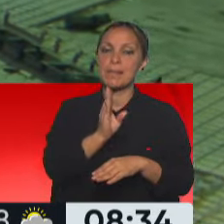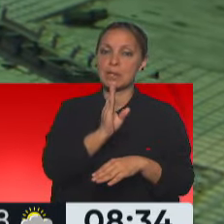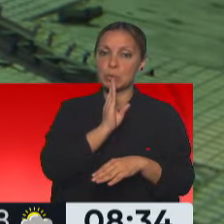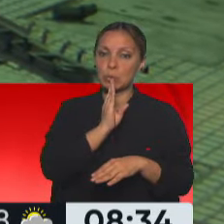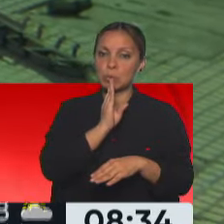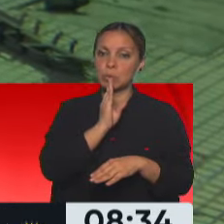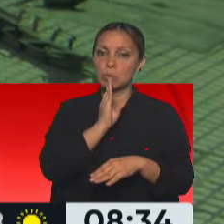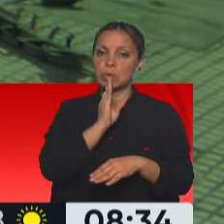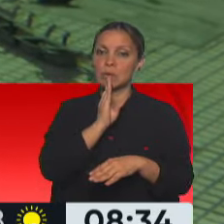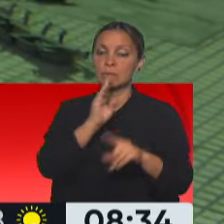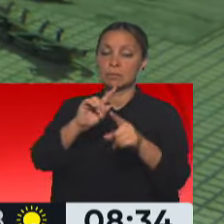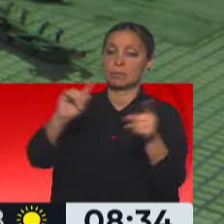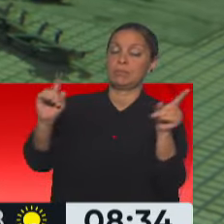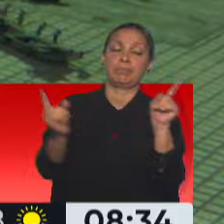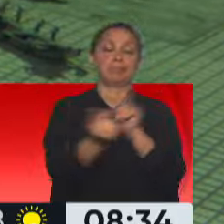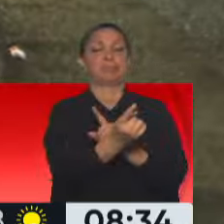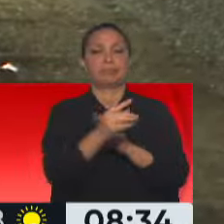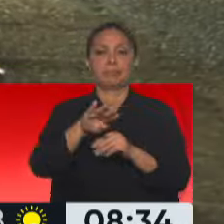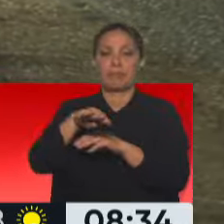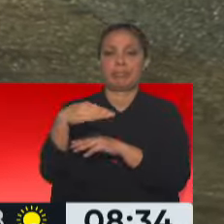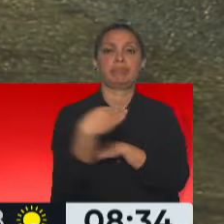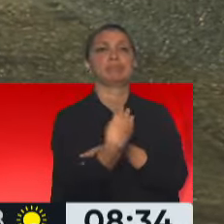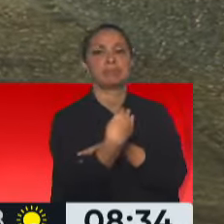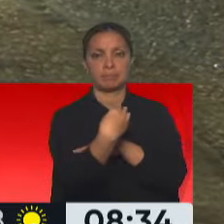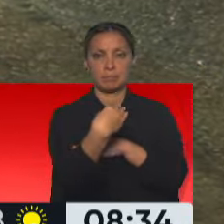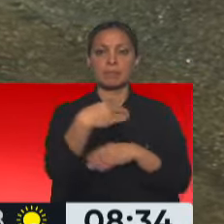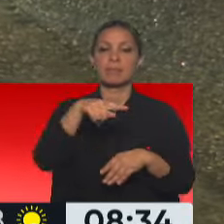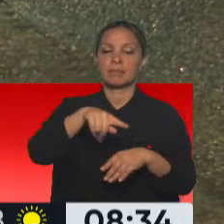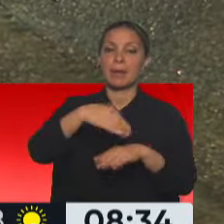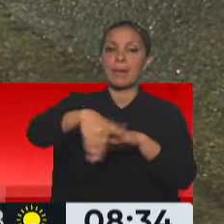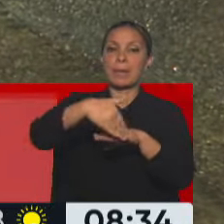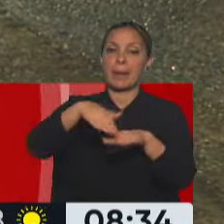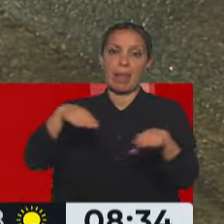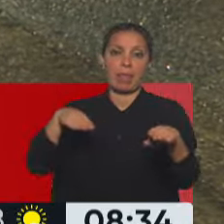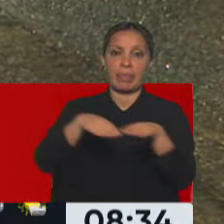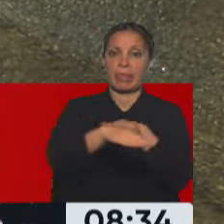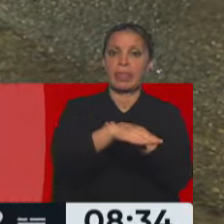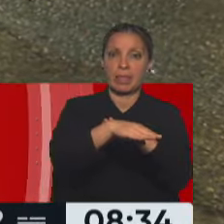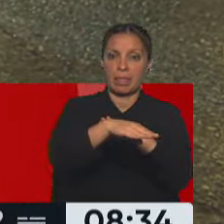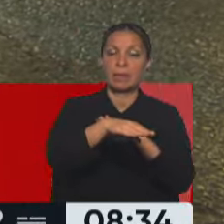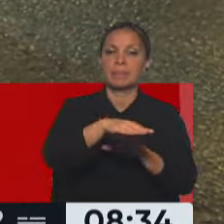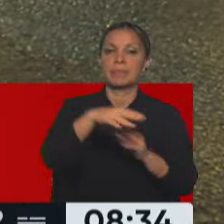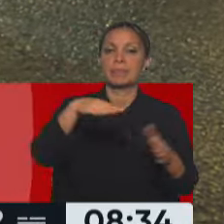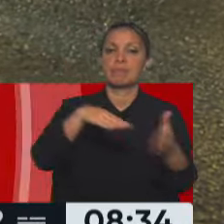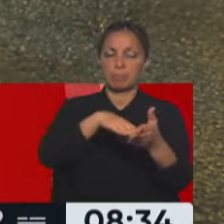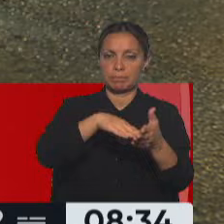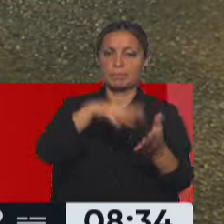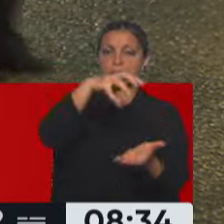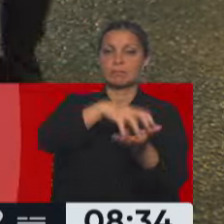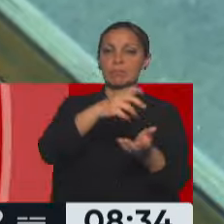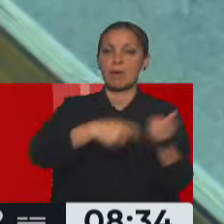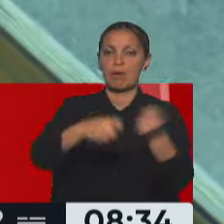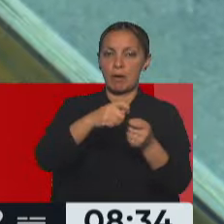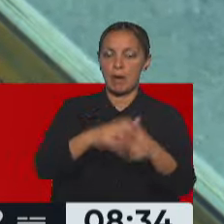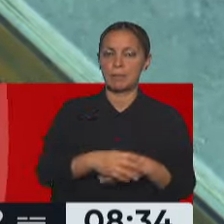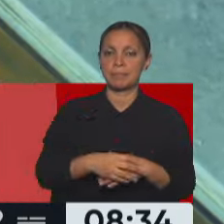quedar al revés del sentido del tránsito, incrustada en esta vereda, subido a la vereda e incrustado sobre este local. Fue en la noche de ayer,